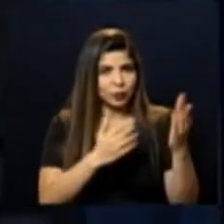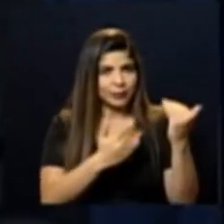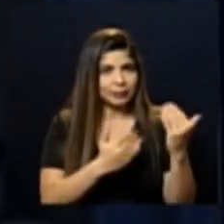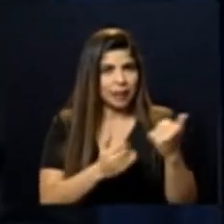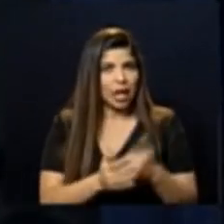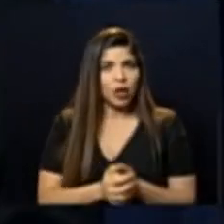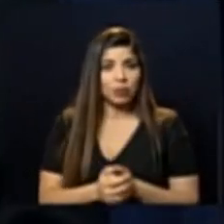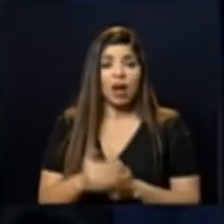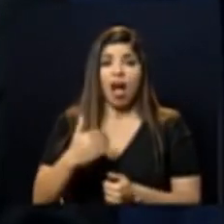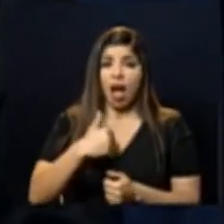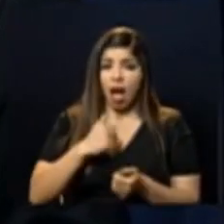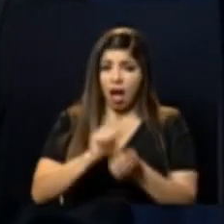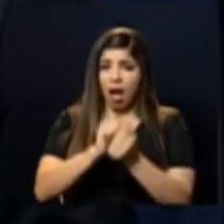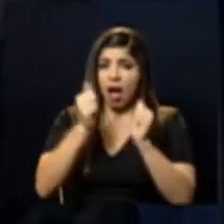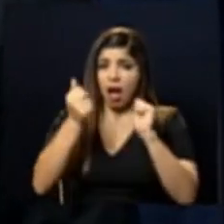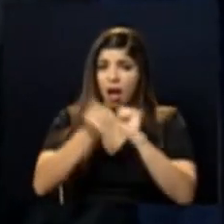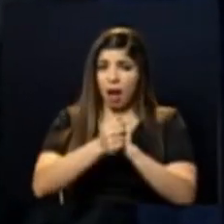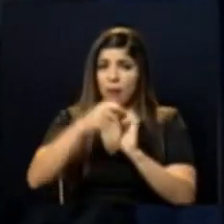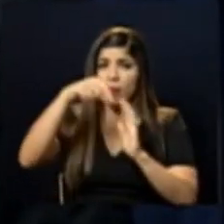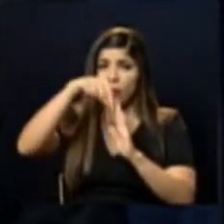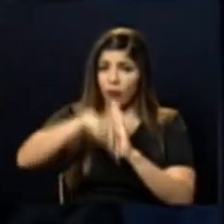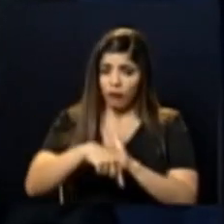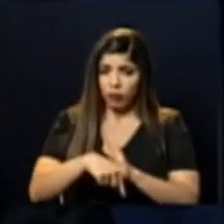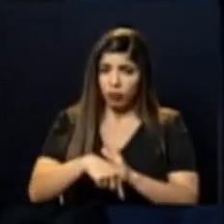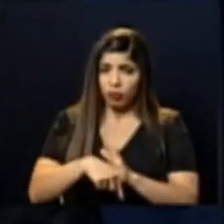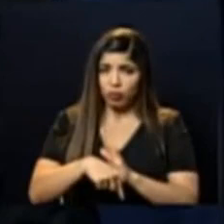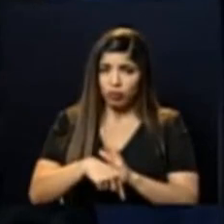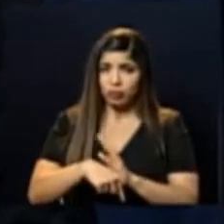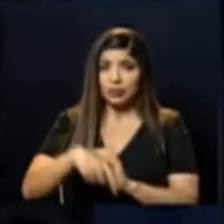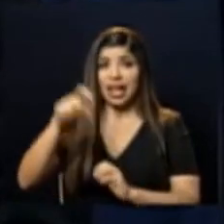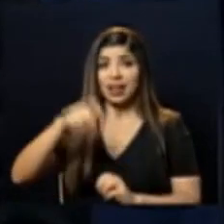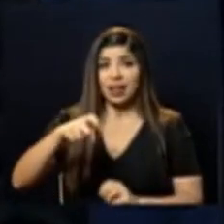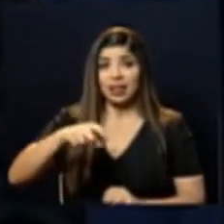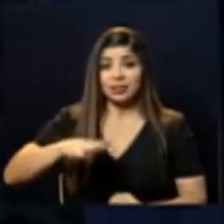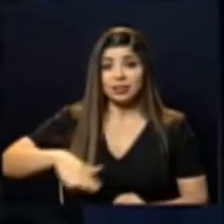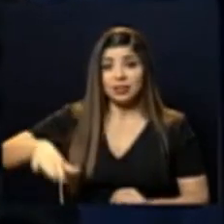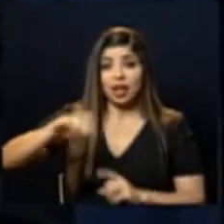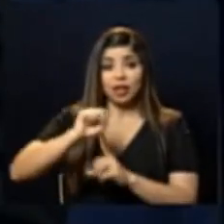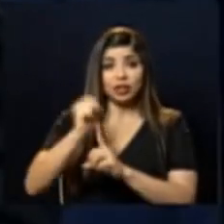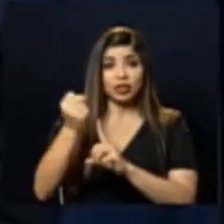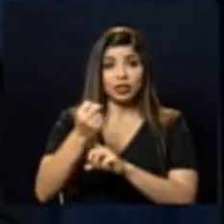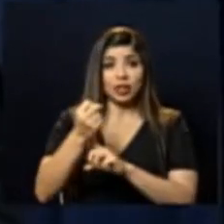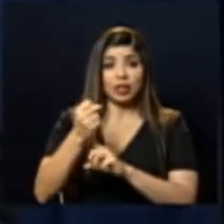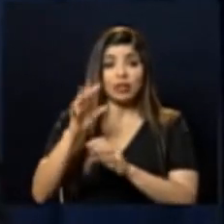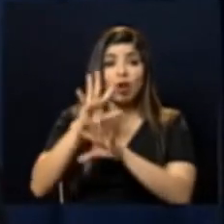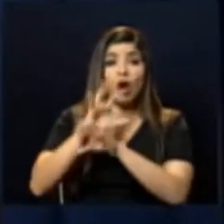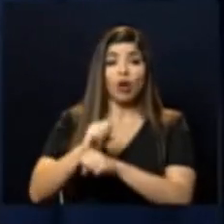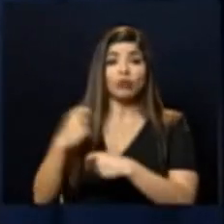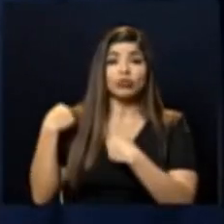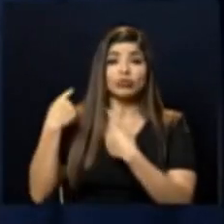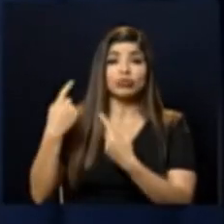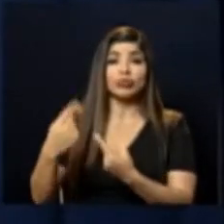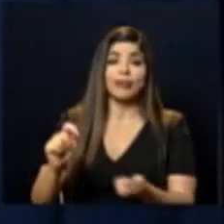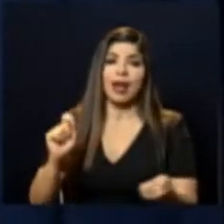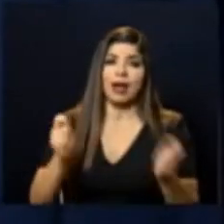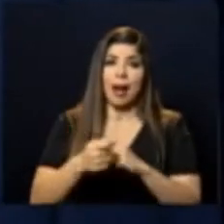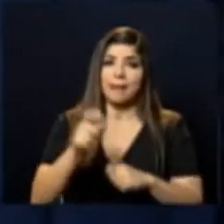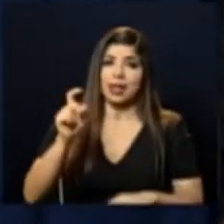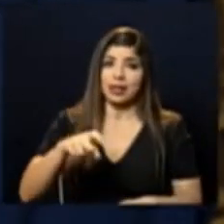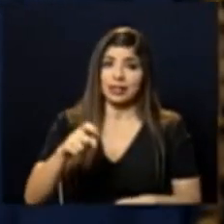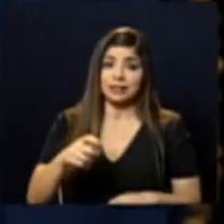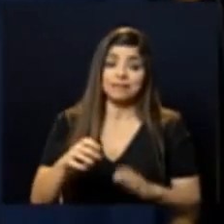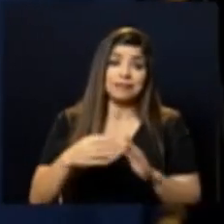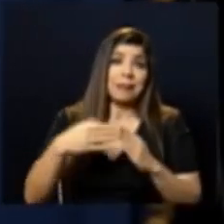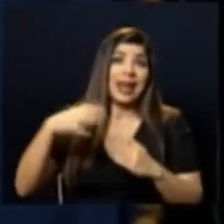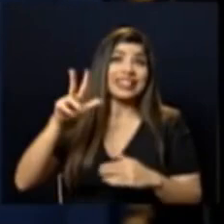Hay cambios profundos que requieren que la sociedad cambie sus hábitos. Si hace más de